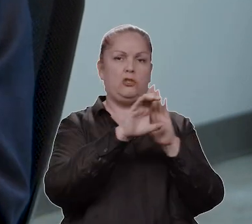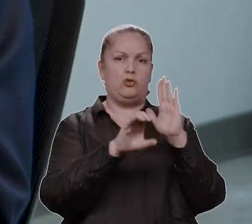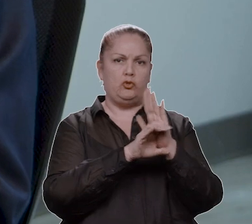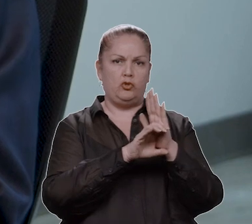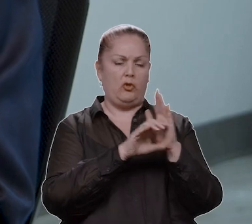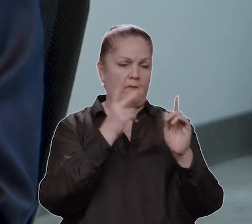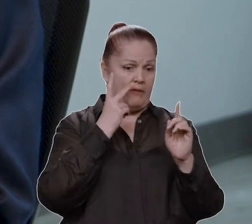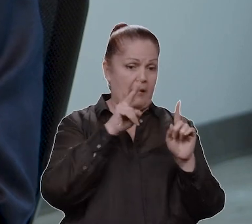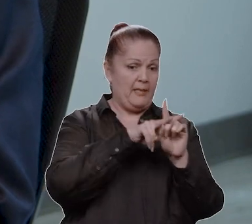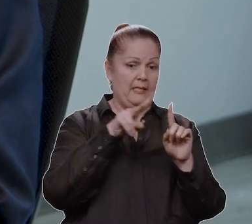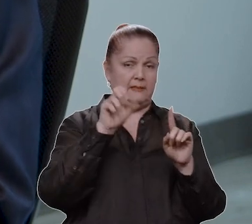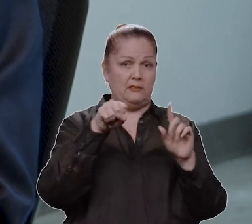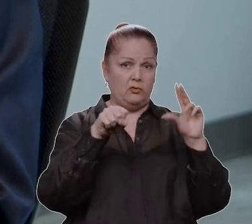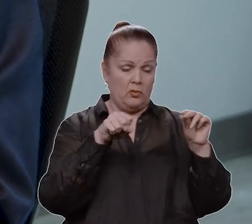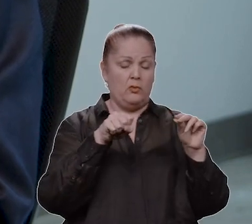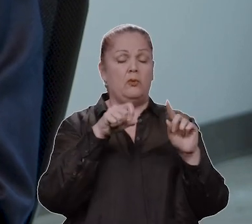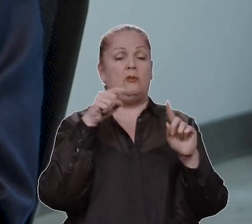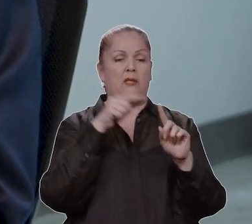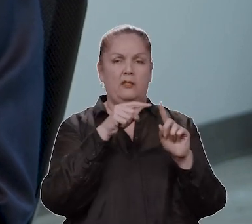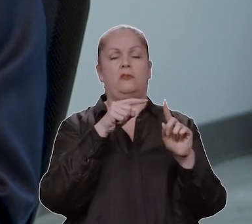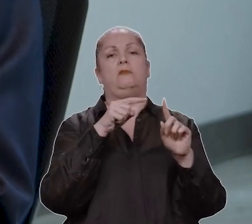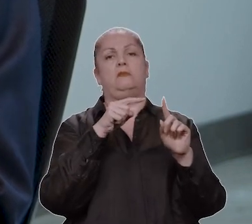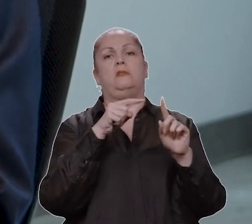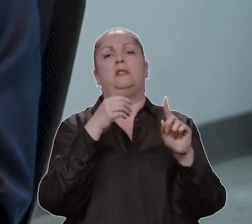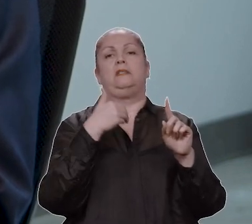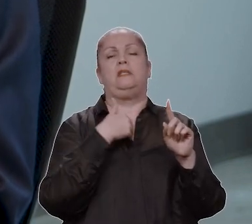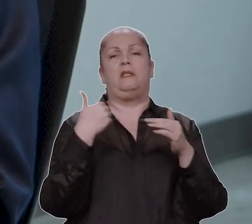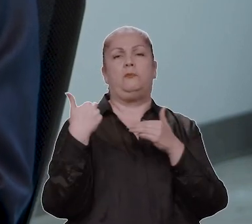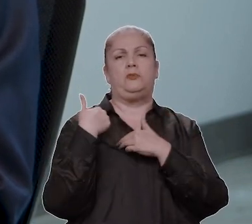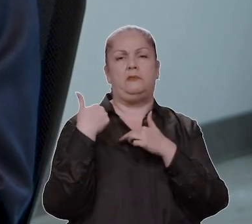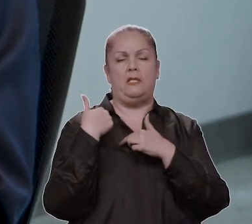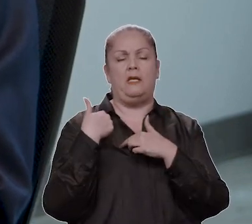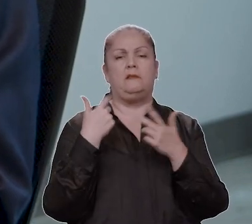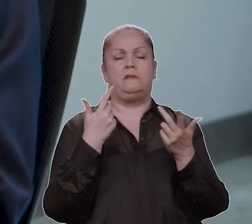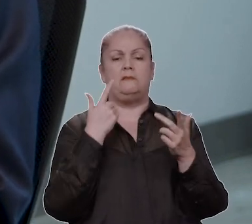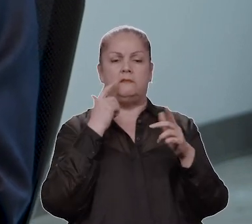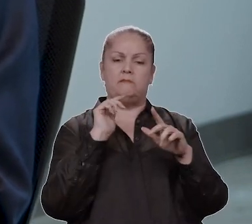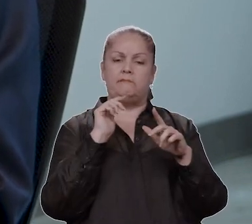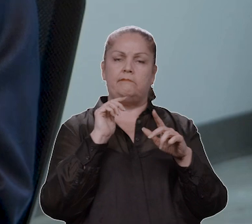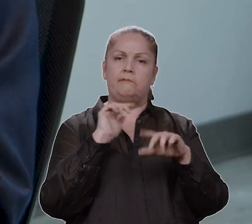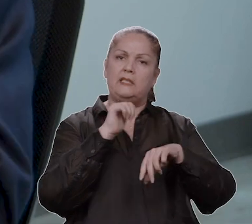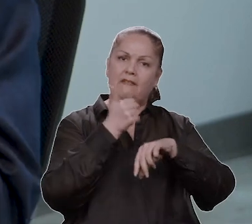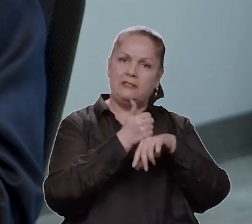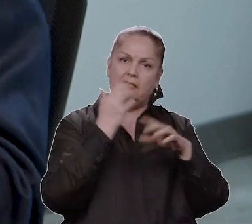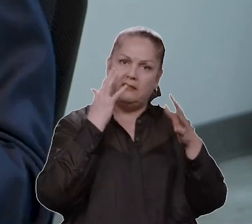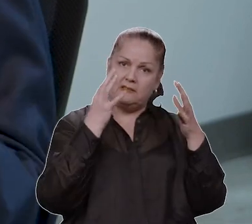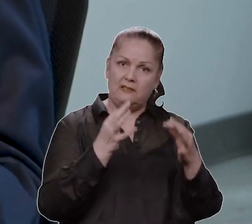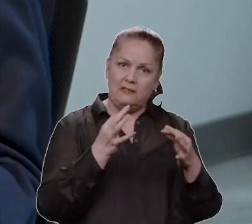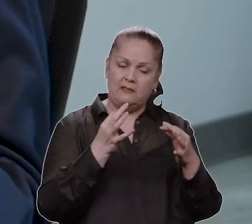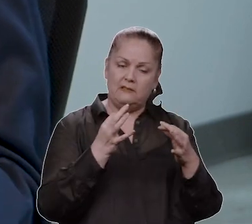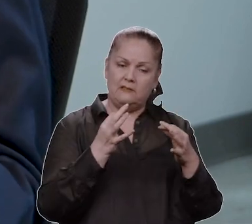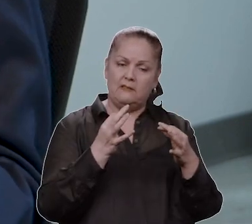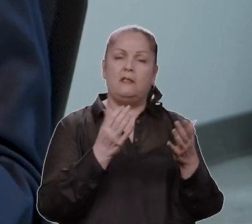la Constitución y las leyes de Puerto Rico el que ejerce la función de establecer y pautar cuál es